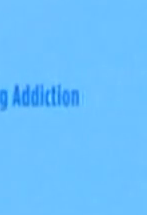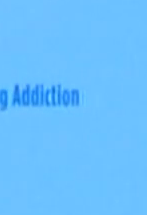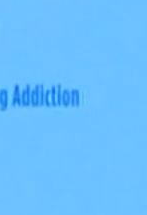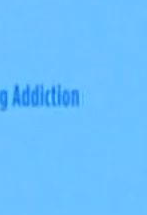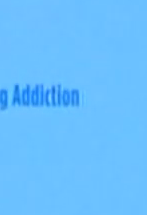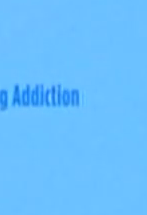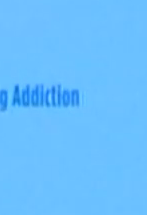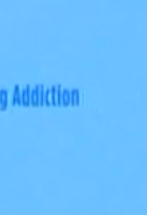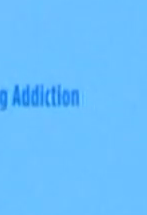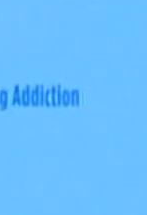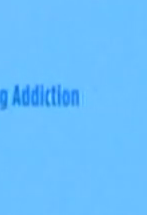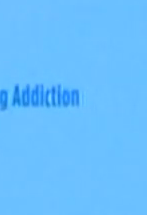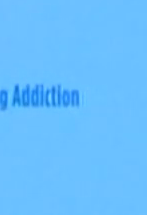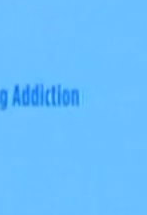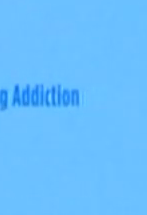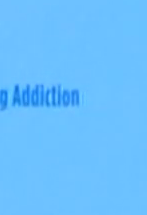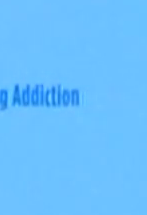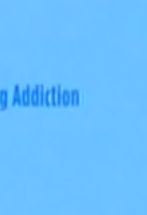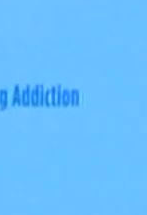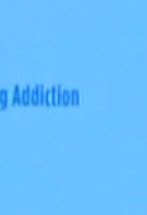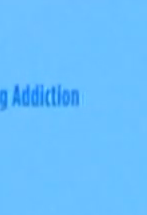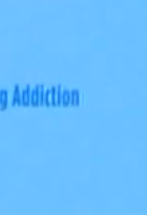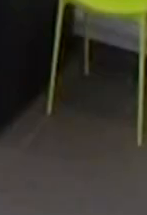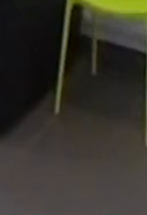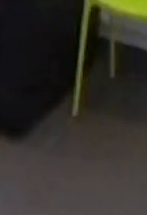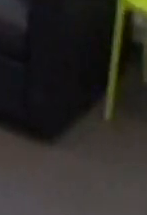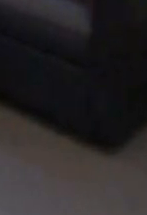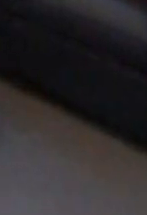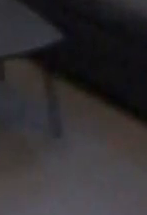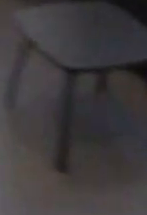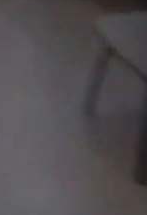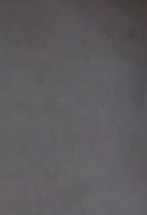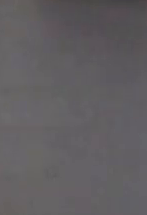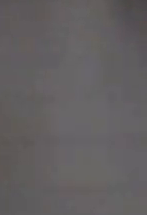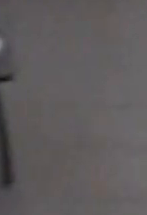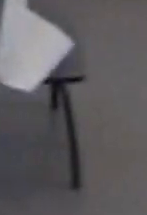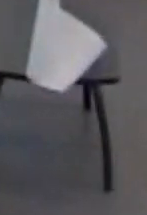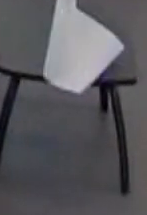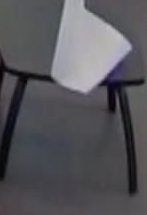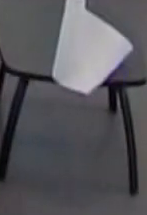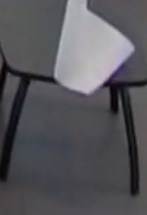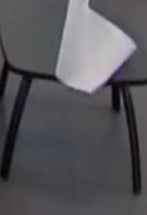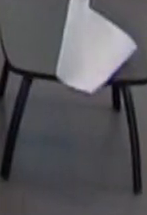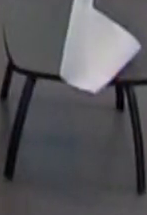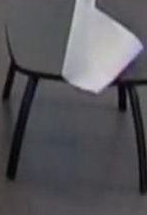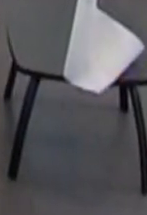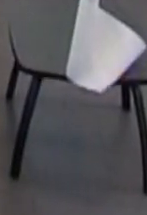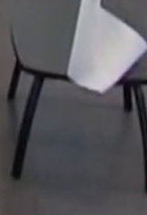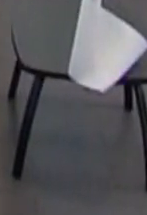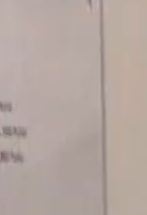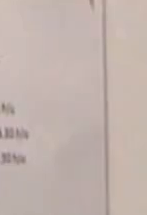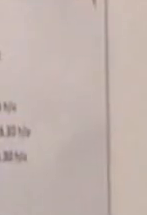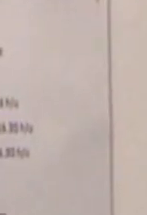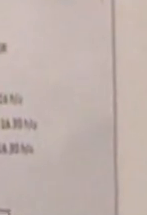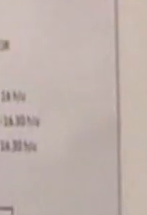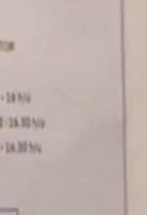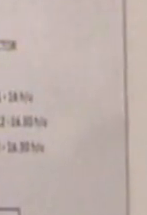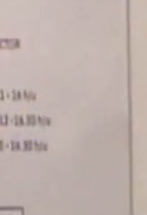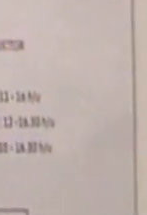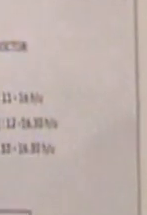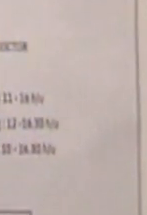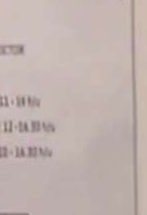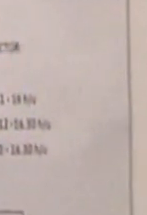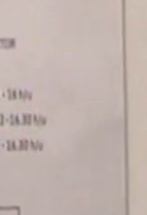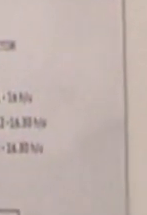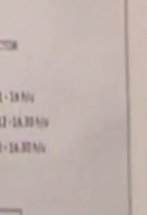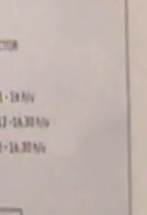récord de 303 toneladas de cocaína confiscadas por las autoridades europeas. Y a mayor disponibilidad de drogas, mayor consumo, y